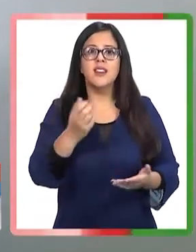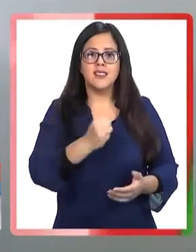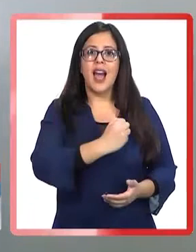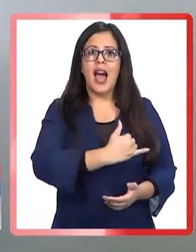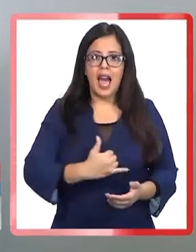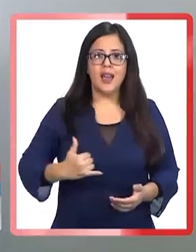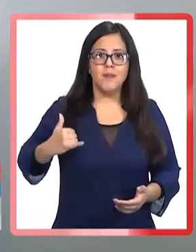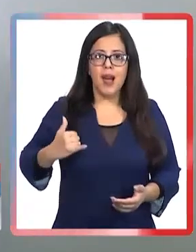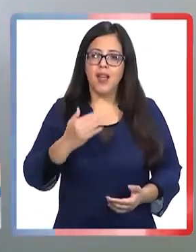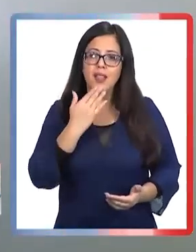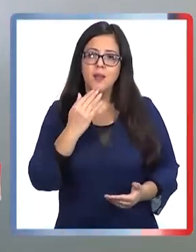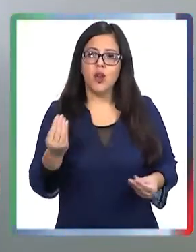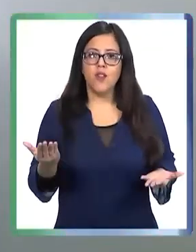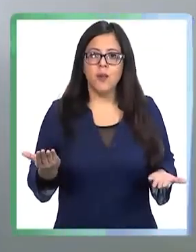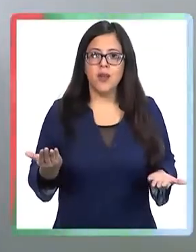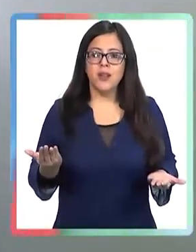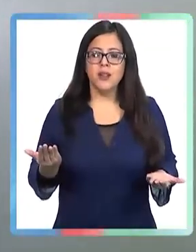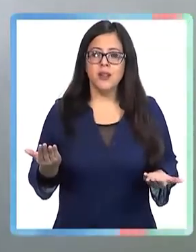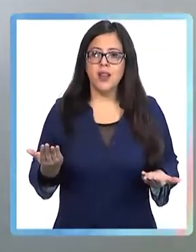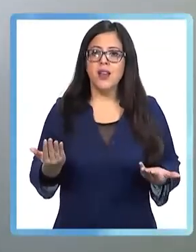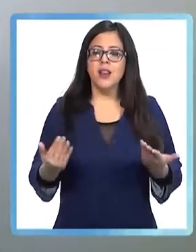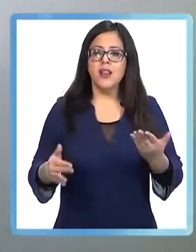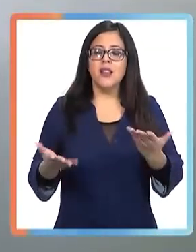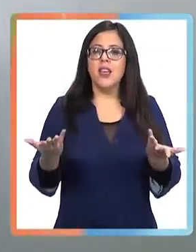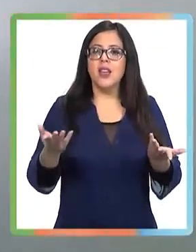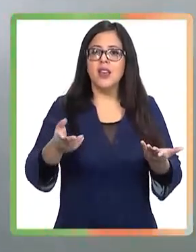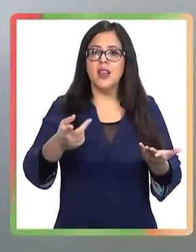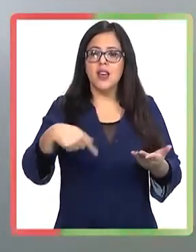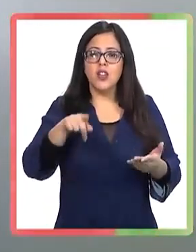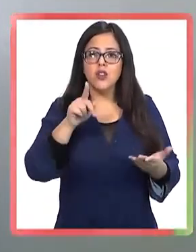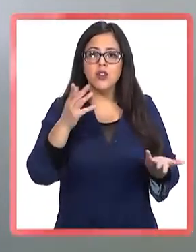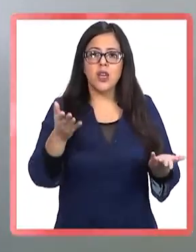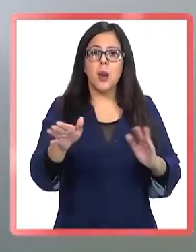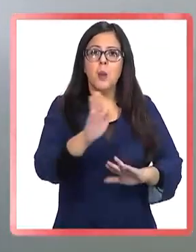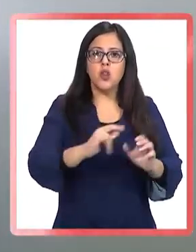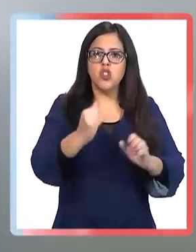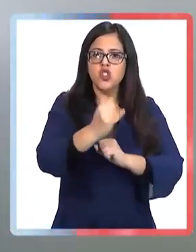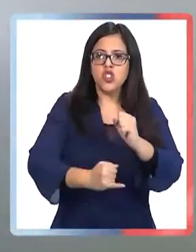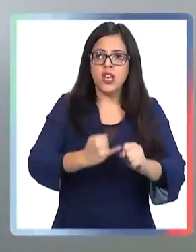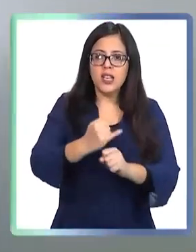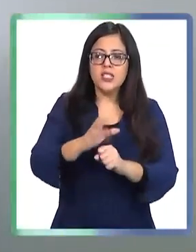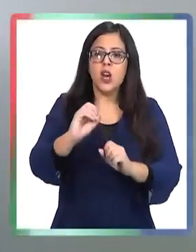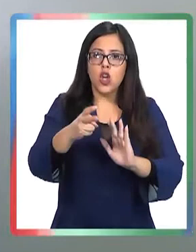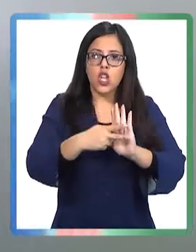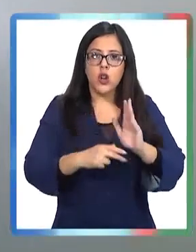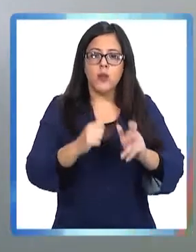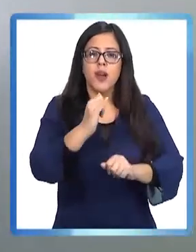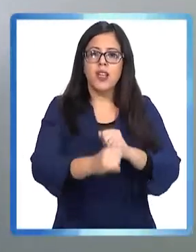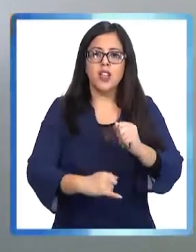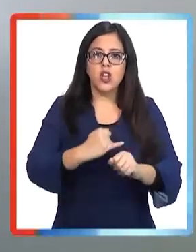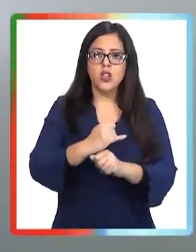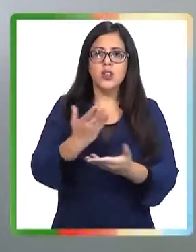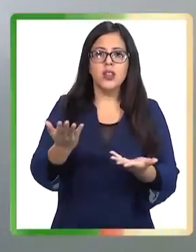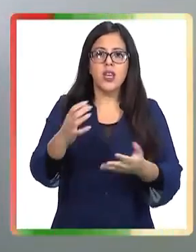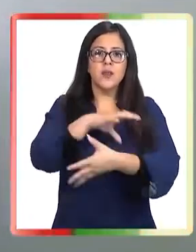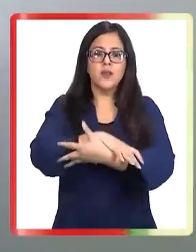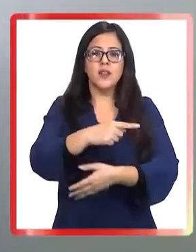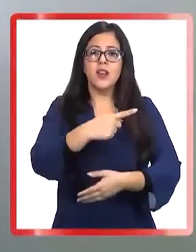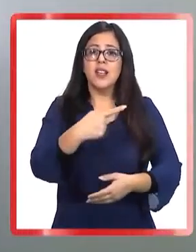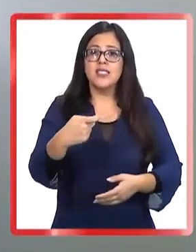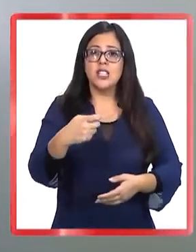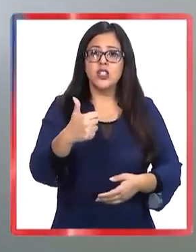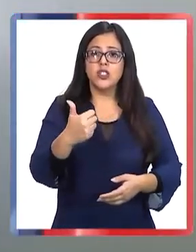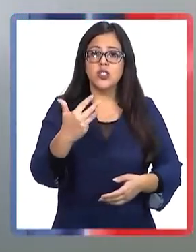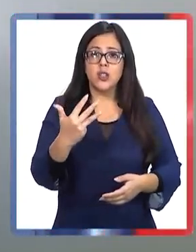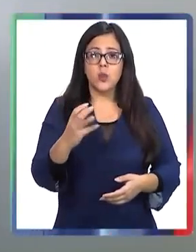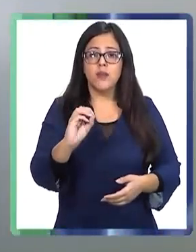reconoce como aymara, y también obviamente goza de protección internacional o de normas internacionales, como es el convenio